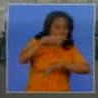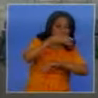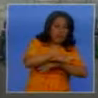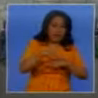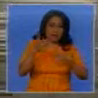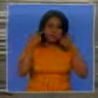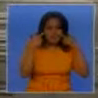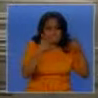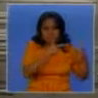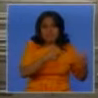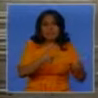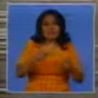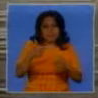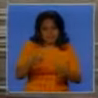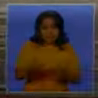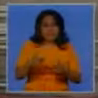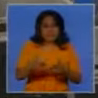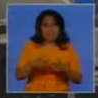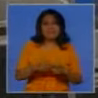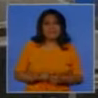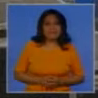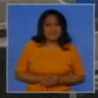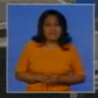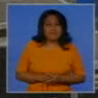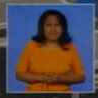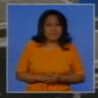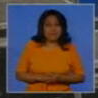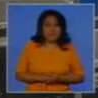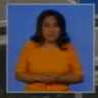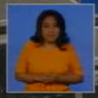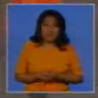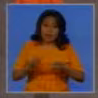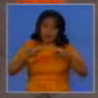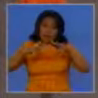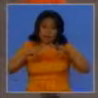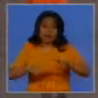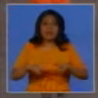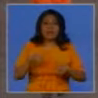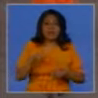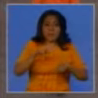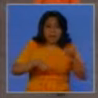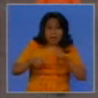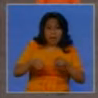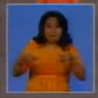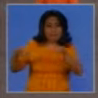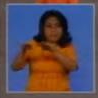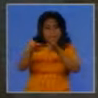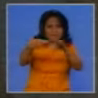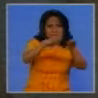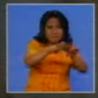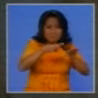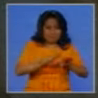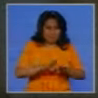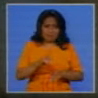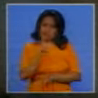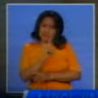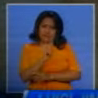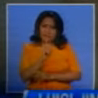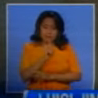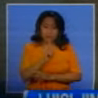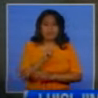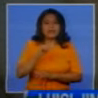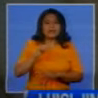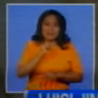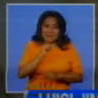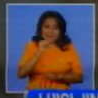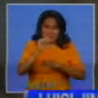de la seguridad dentro y fuera del antiguo aeropuerto Mariscal Sucre. Además, no se descarta el cierre de calles aledañas. Esto se hace